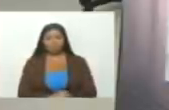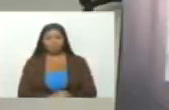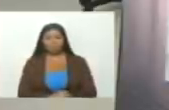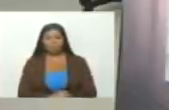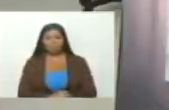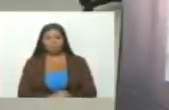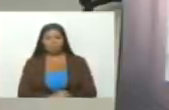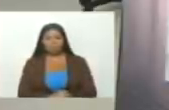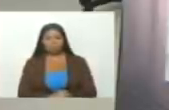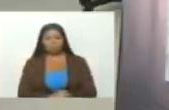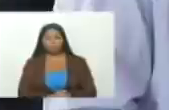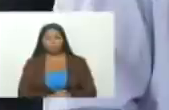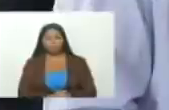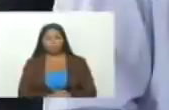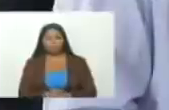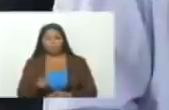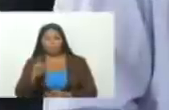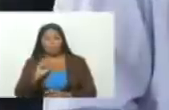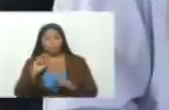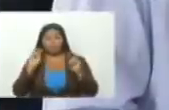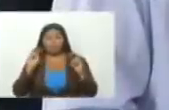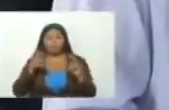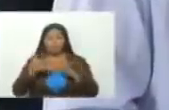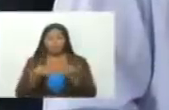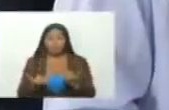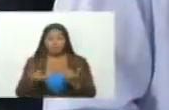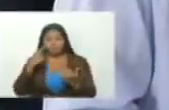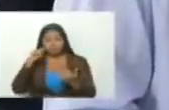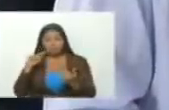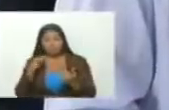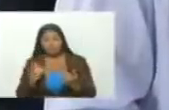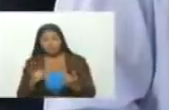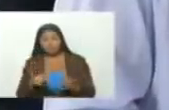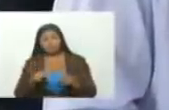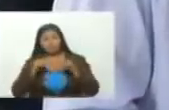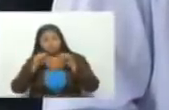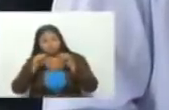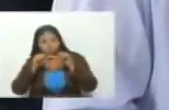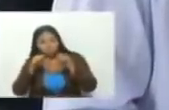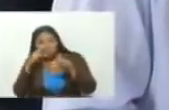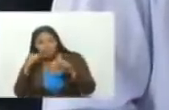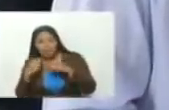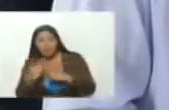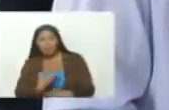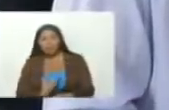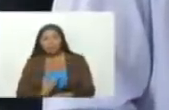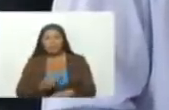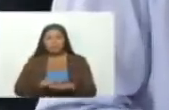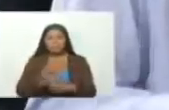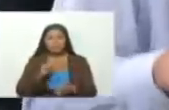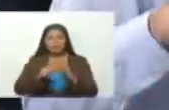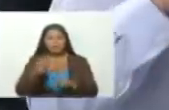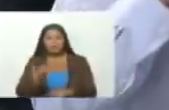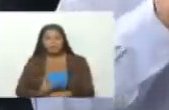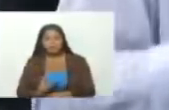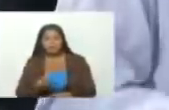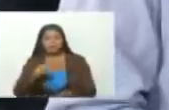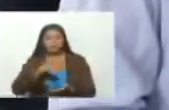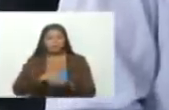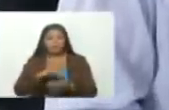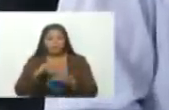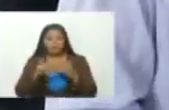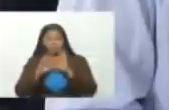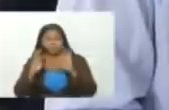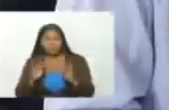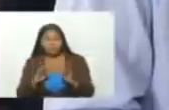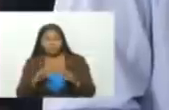distintas. Aquí con el tema de las alcaldías, tenemos que hacerle seguimiento a esto, porque hay alcaldías que están estableciendo de una